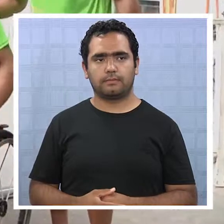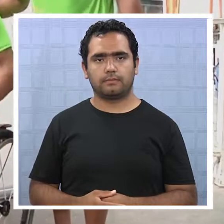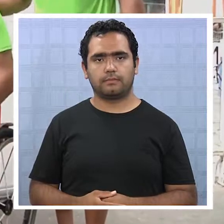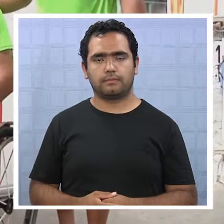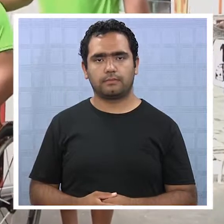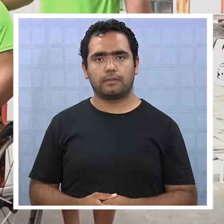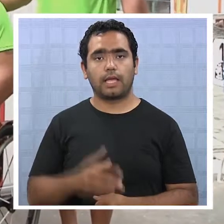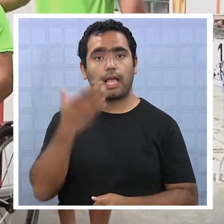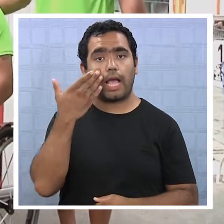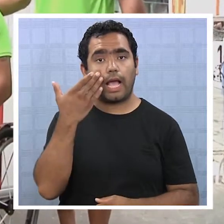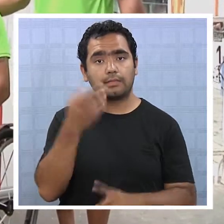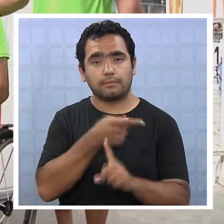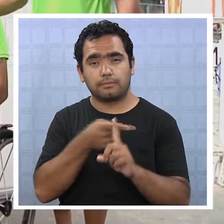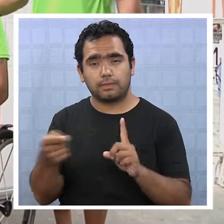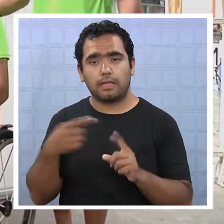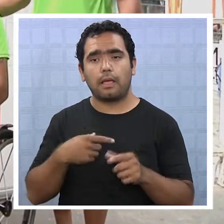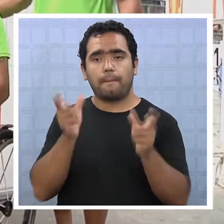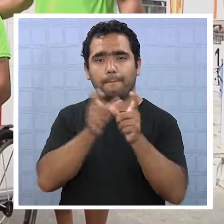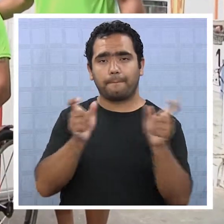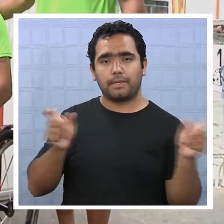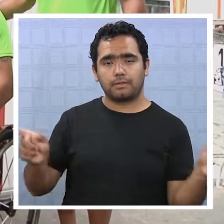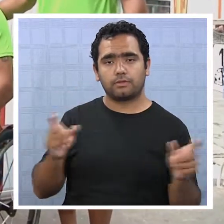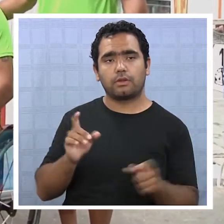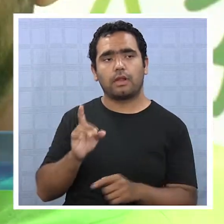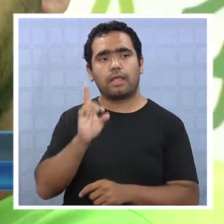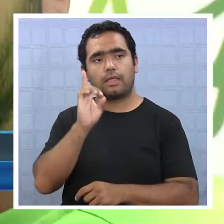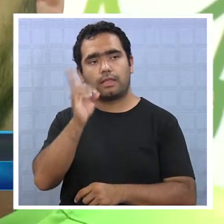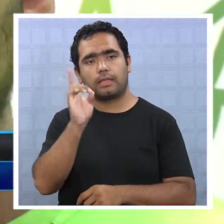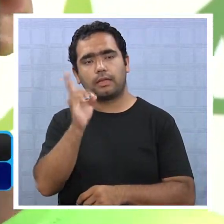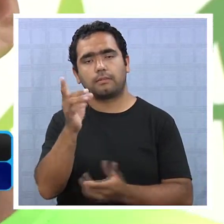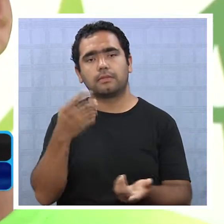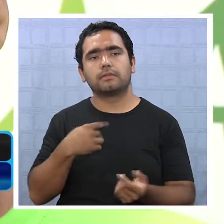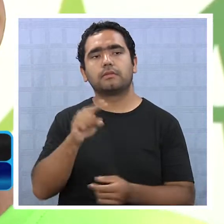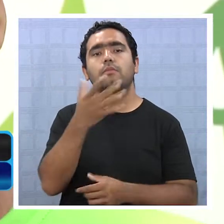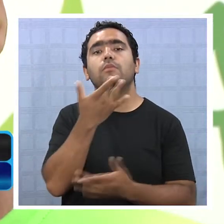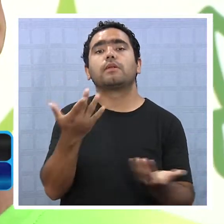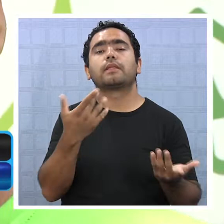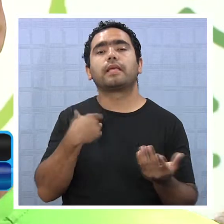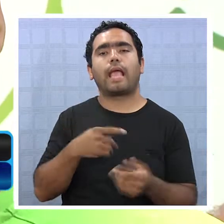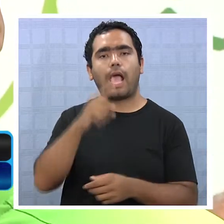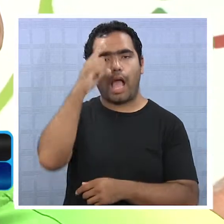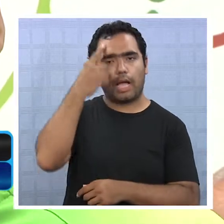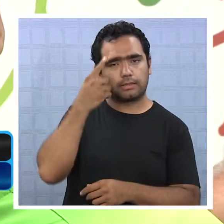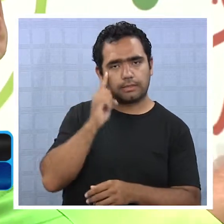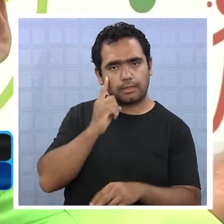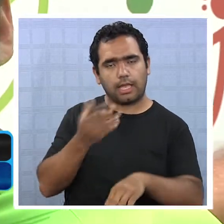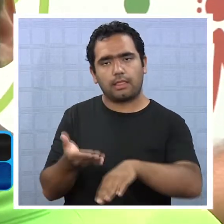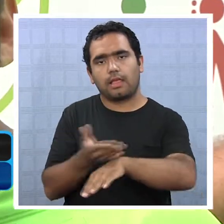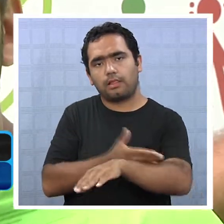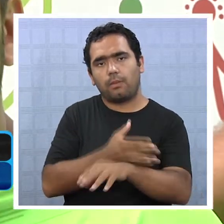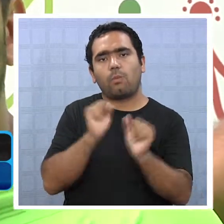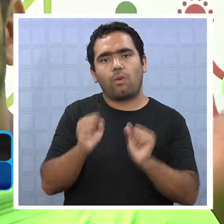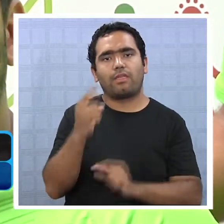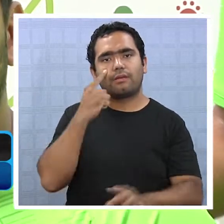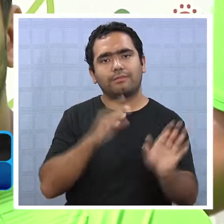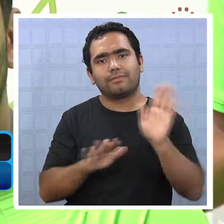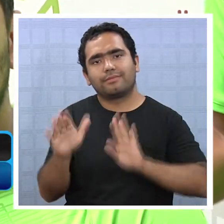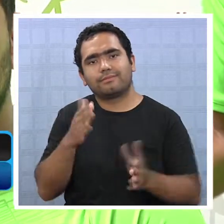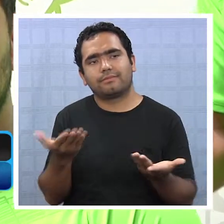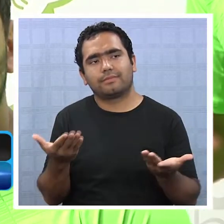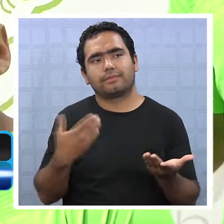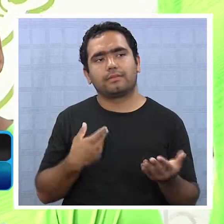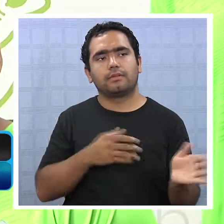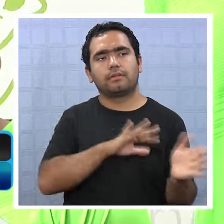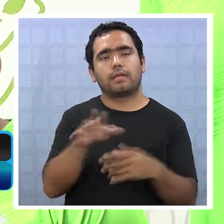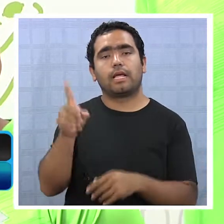Casi la mitad de las personas con deficiencias de la región lo son por un accidente que podría haberse prevenido. Por